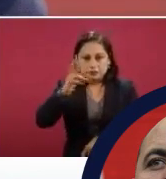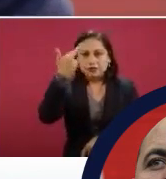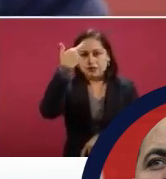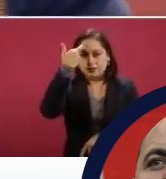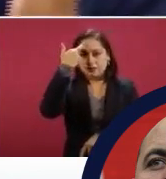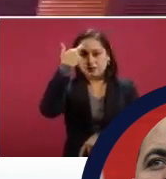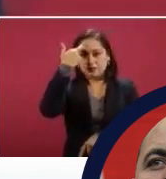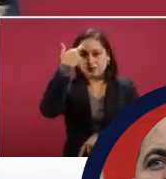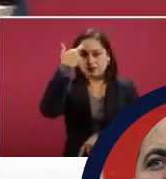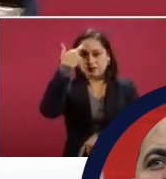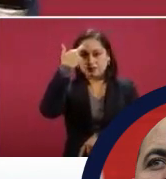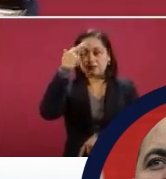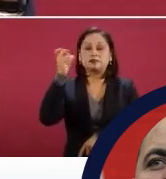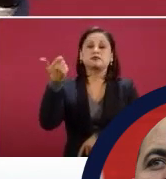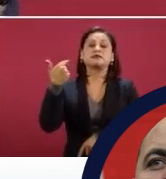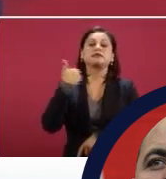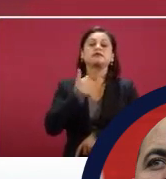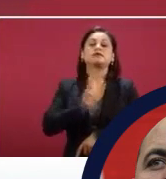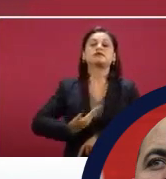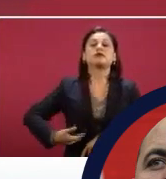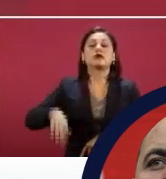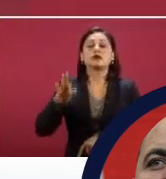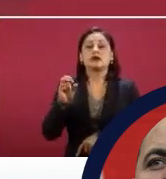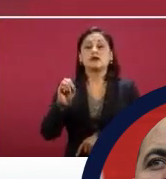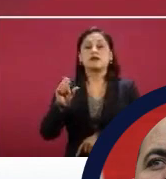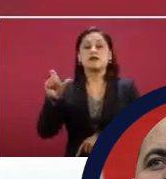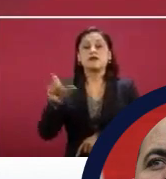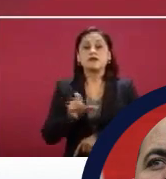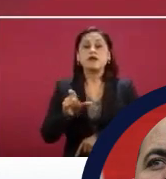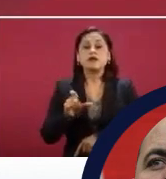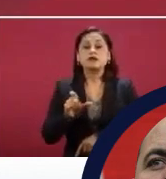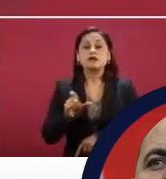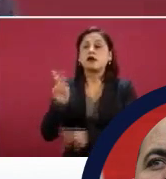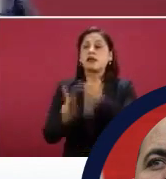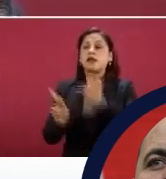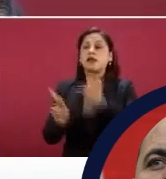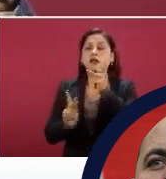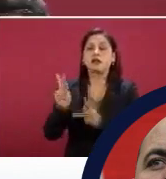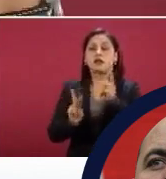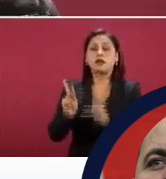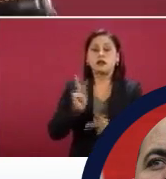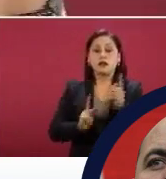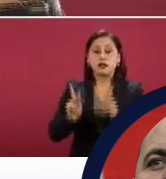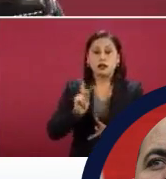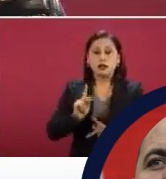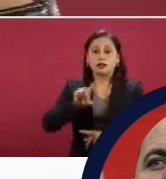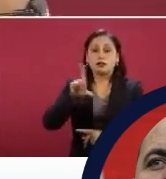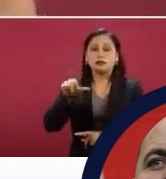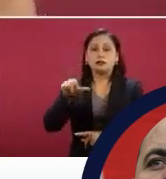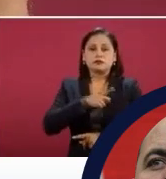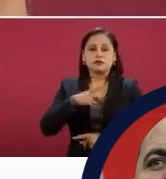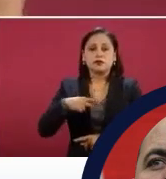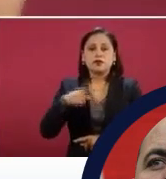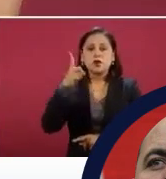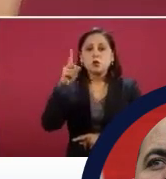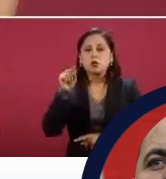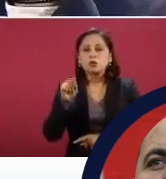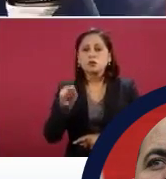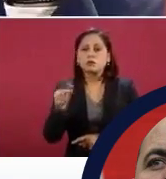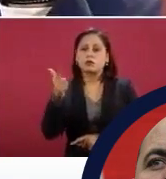comunidad y queremos invitar a todos que que pongan su mano que dicen manos inocentes por el derecho a la vida